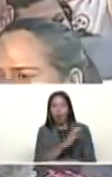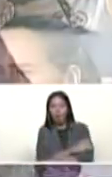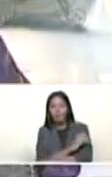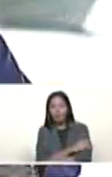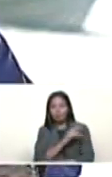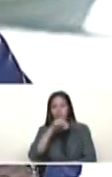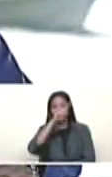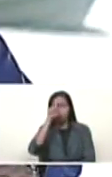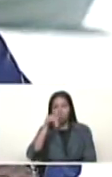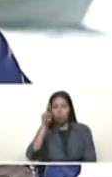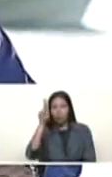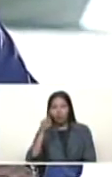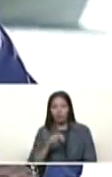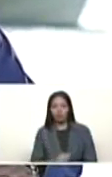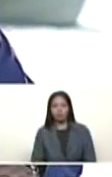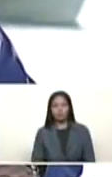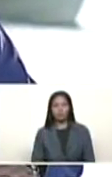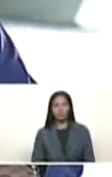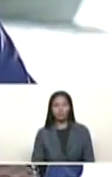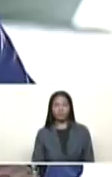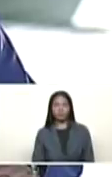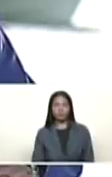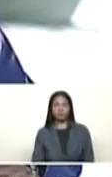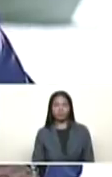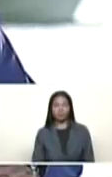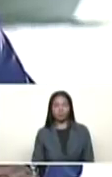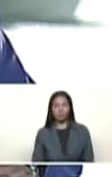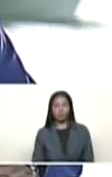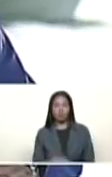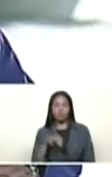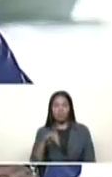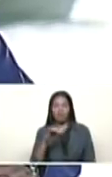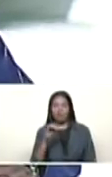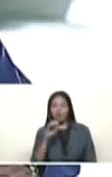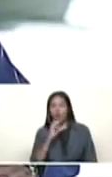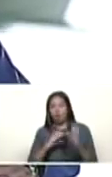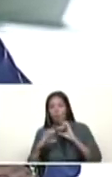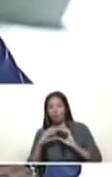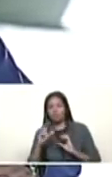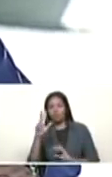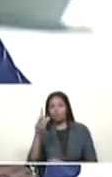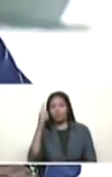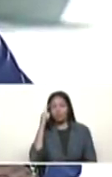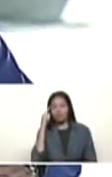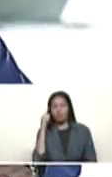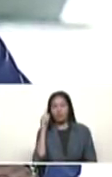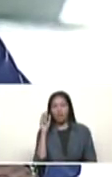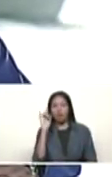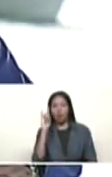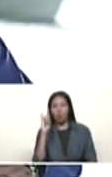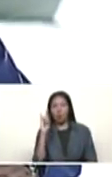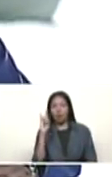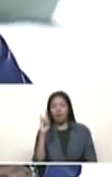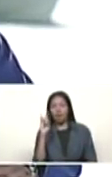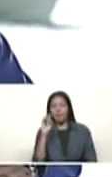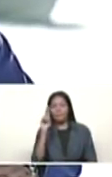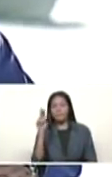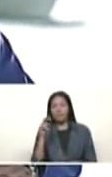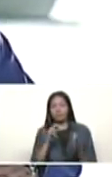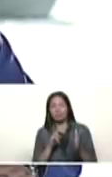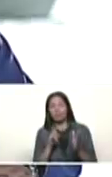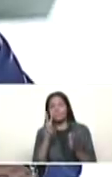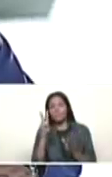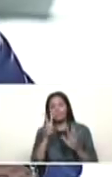en Noruega. He estado en comunicación los 3 días, lunes 27,